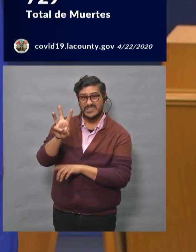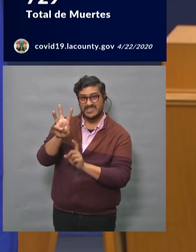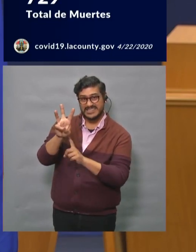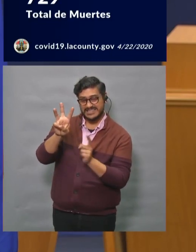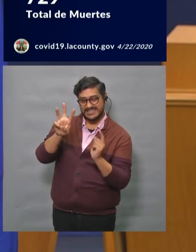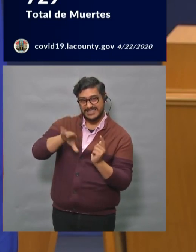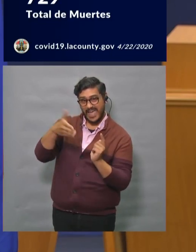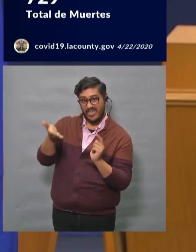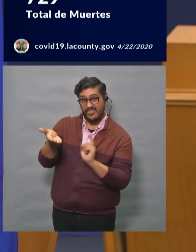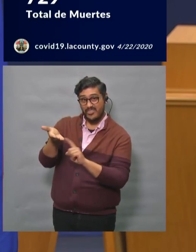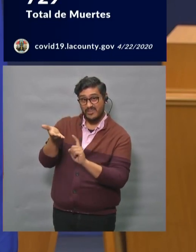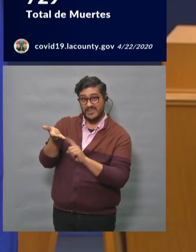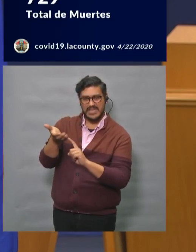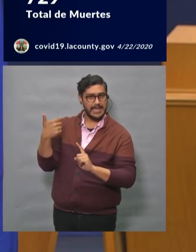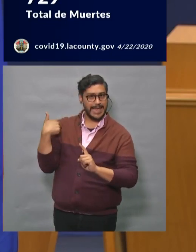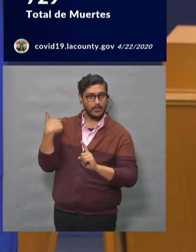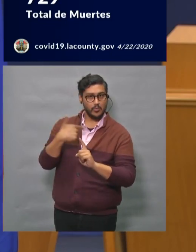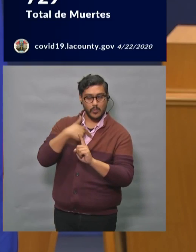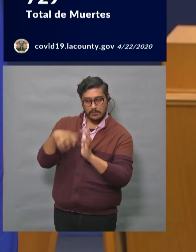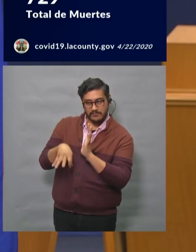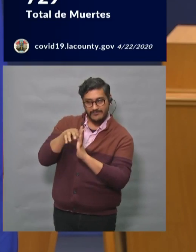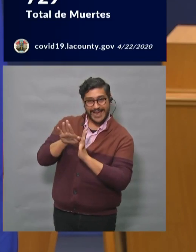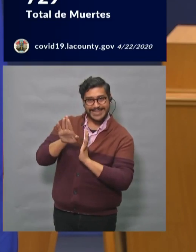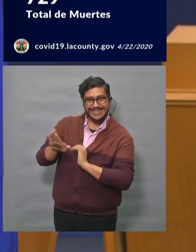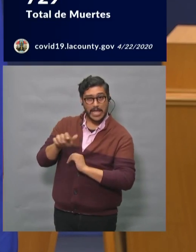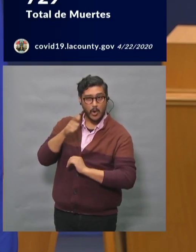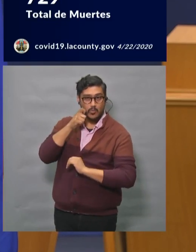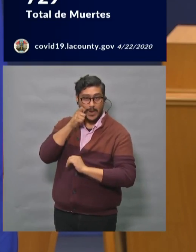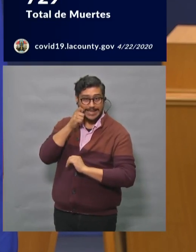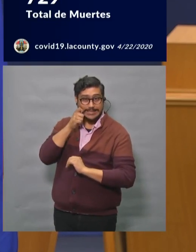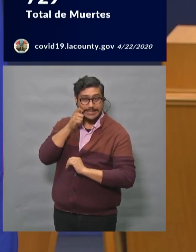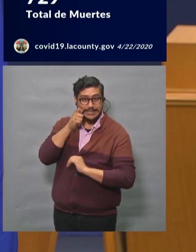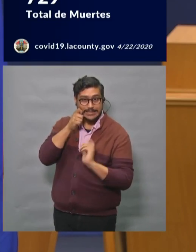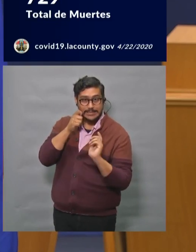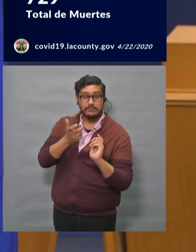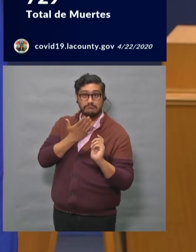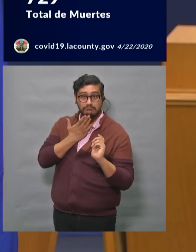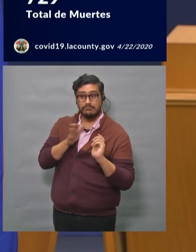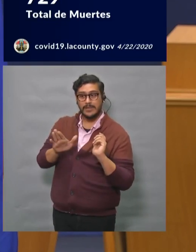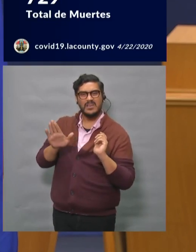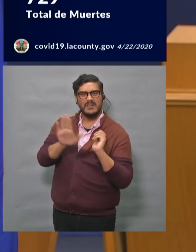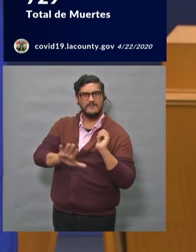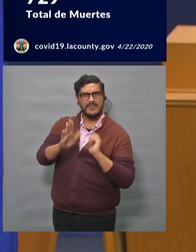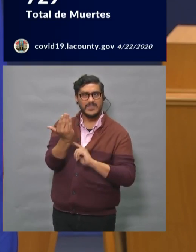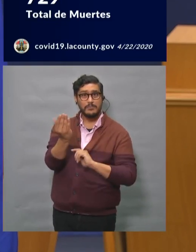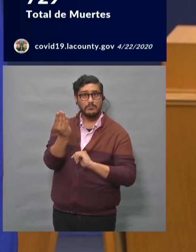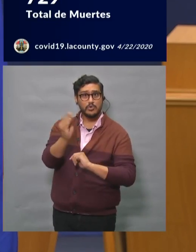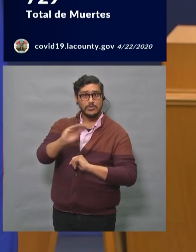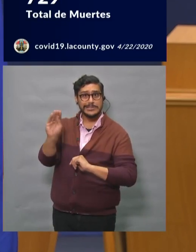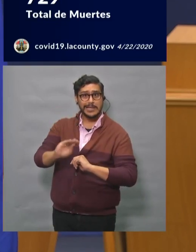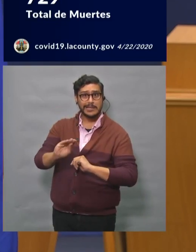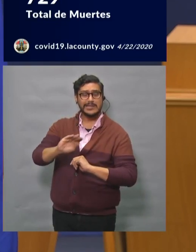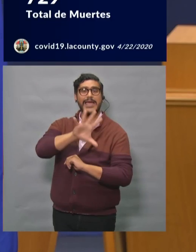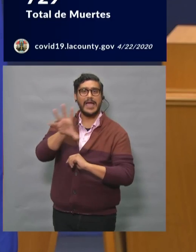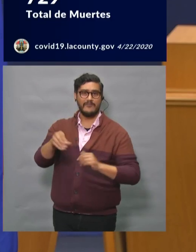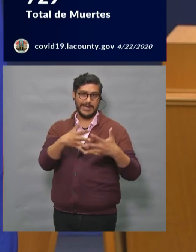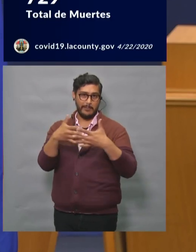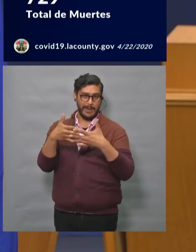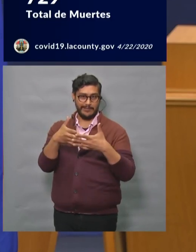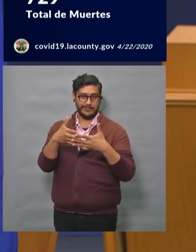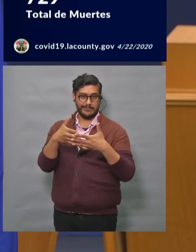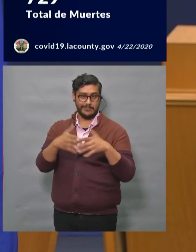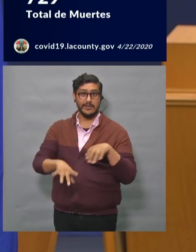en las que se ha identificado la raza etnia, el 15% son afroamericanas,